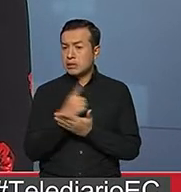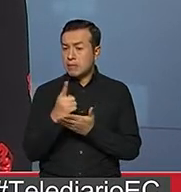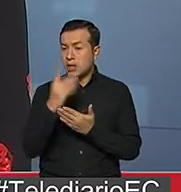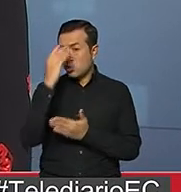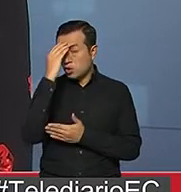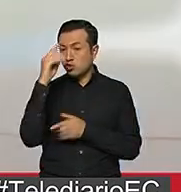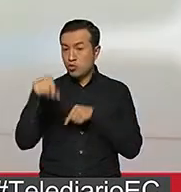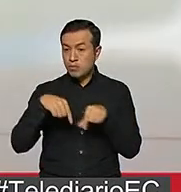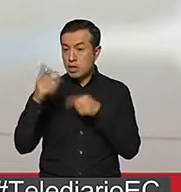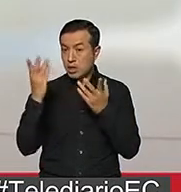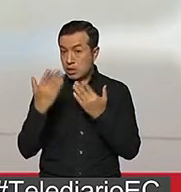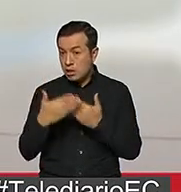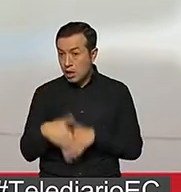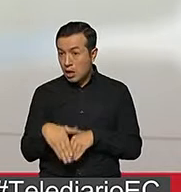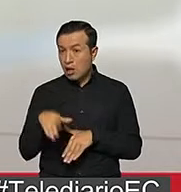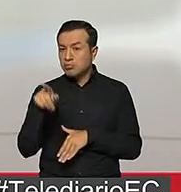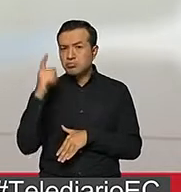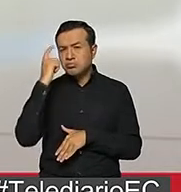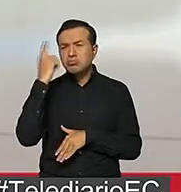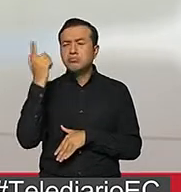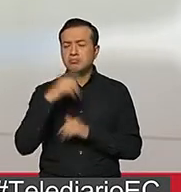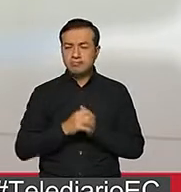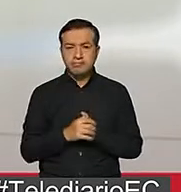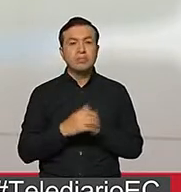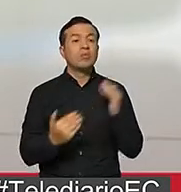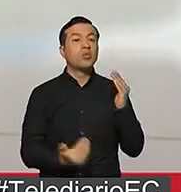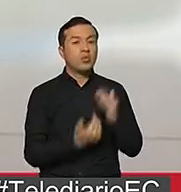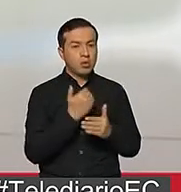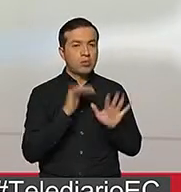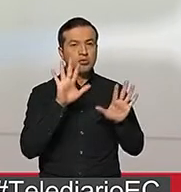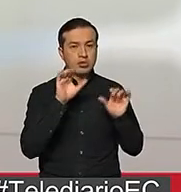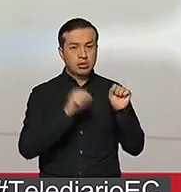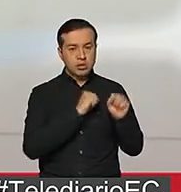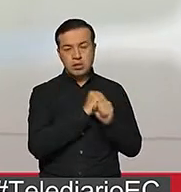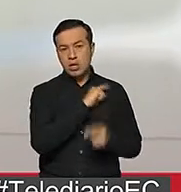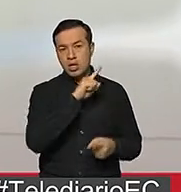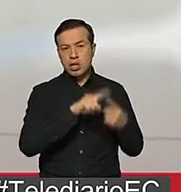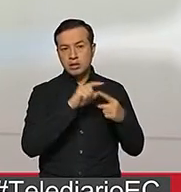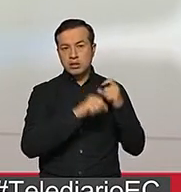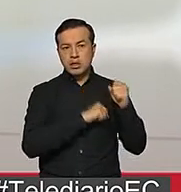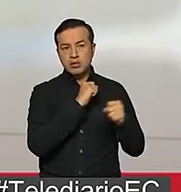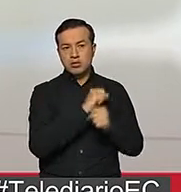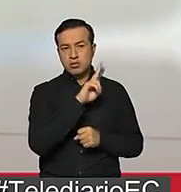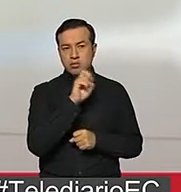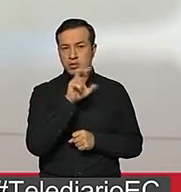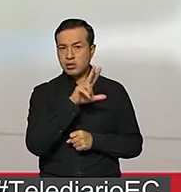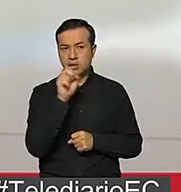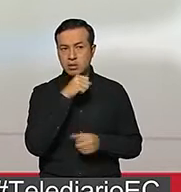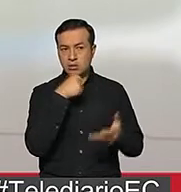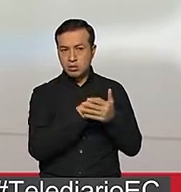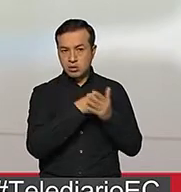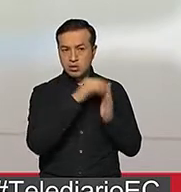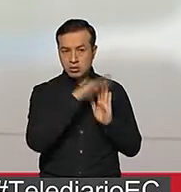díaz a ver las conclusiones más importantes es que se va a abrir una nueva década de acción hasta el 2030 para reducir los accidentes y ahora el